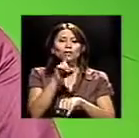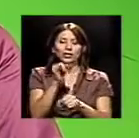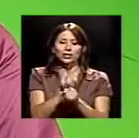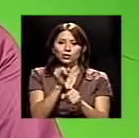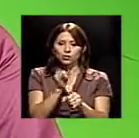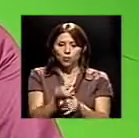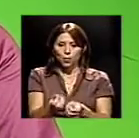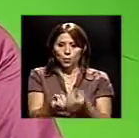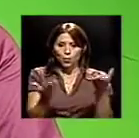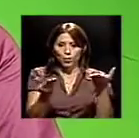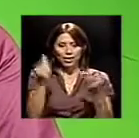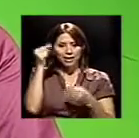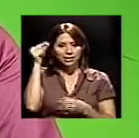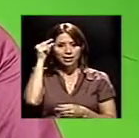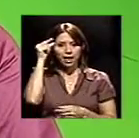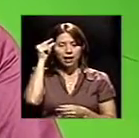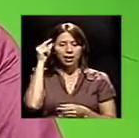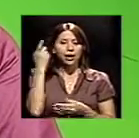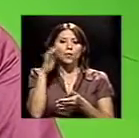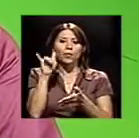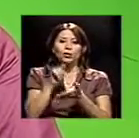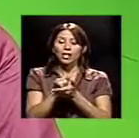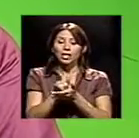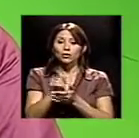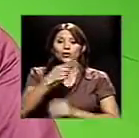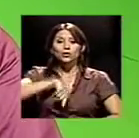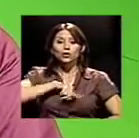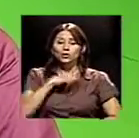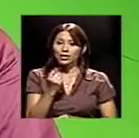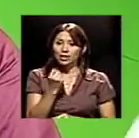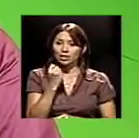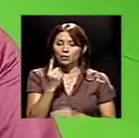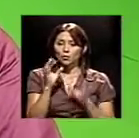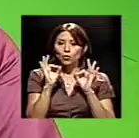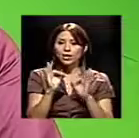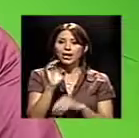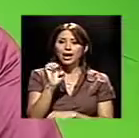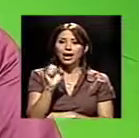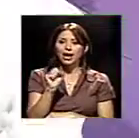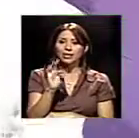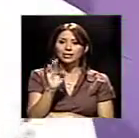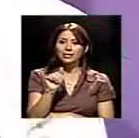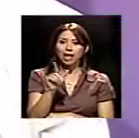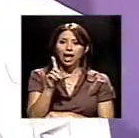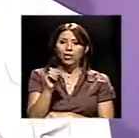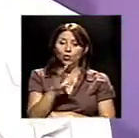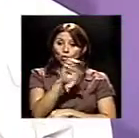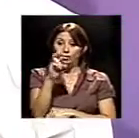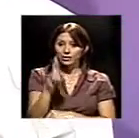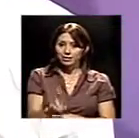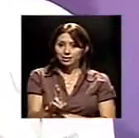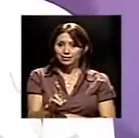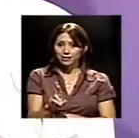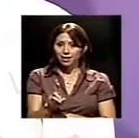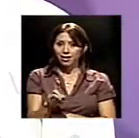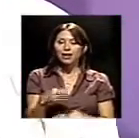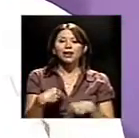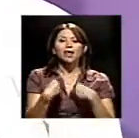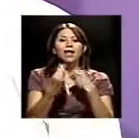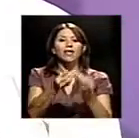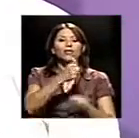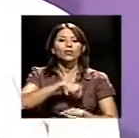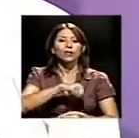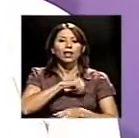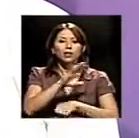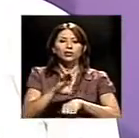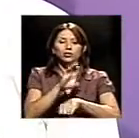estatal, por lo tanto si entendemos muy bien el Estado costarricense le ha designado al Consejo la potestad